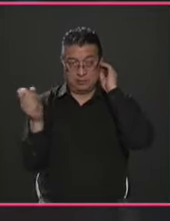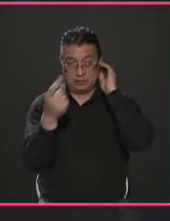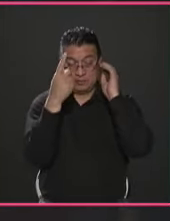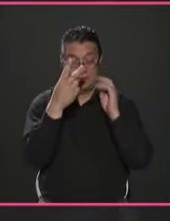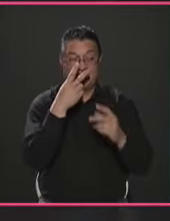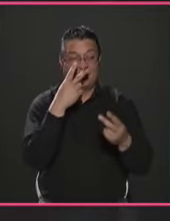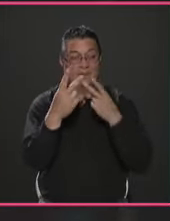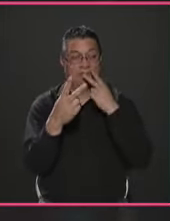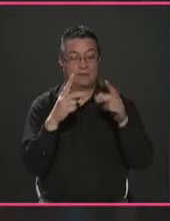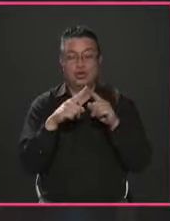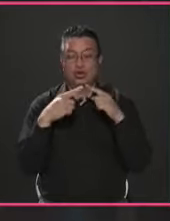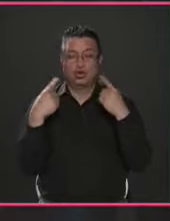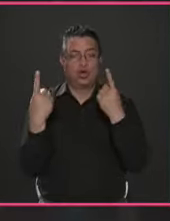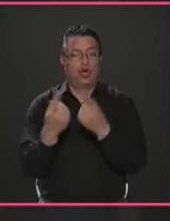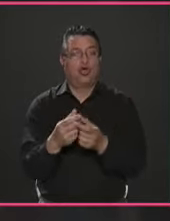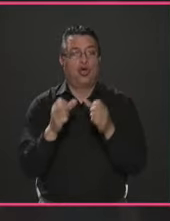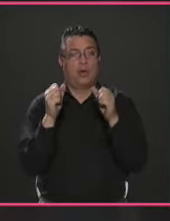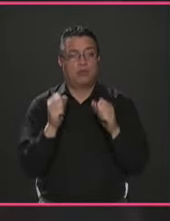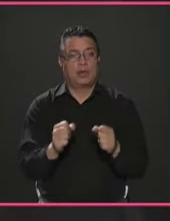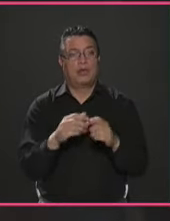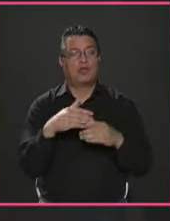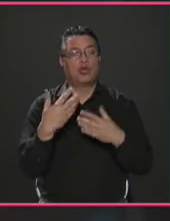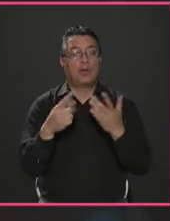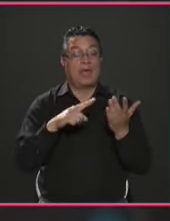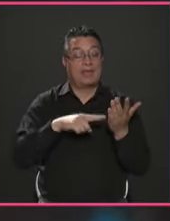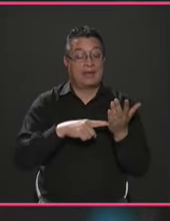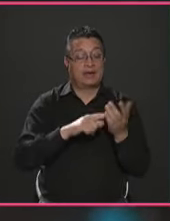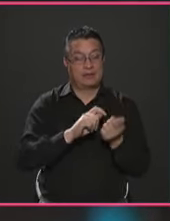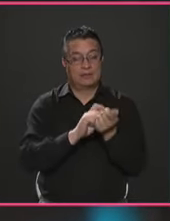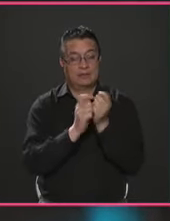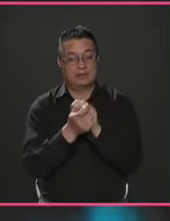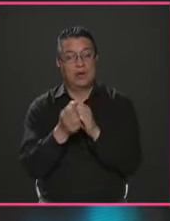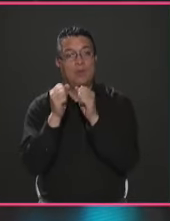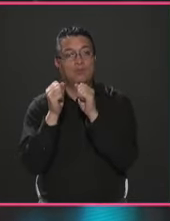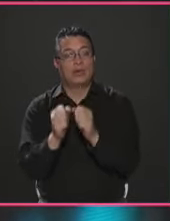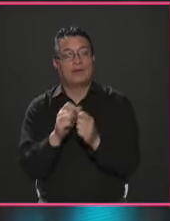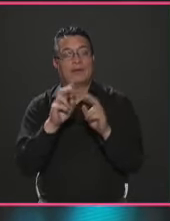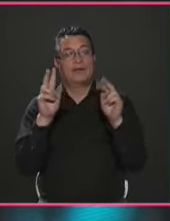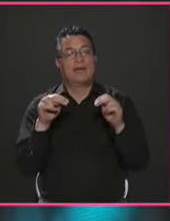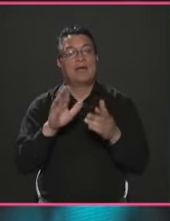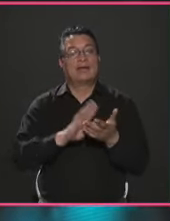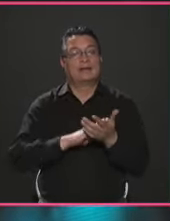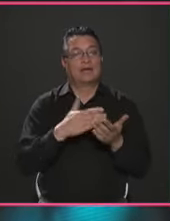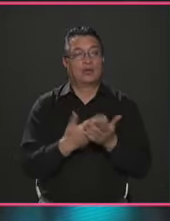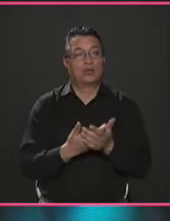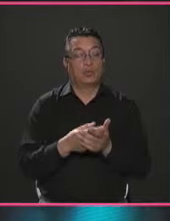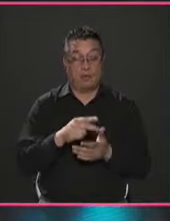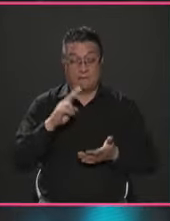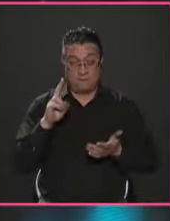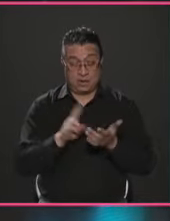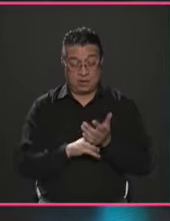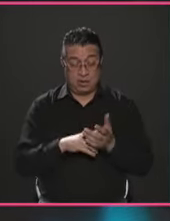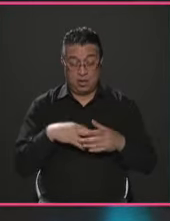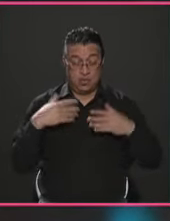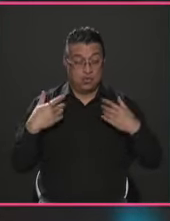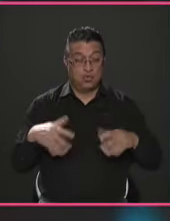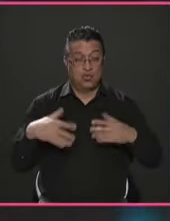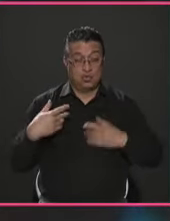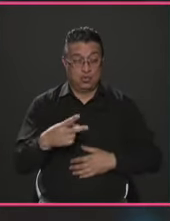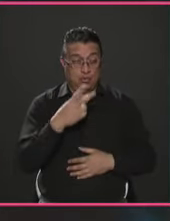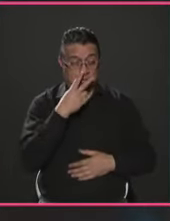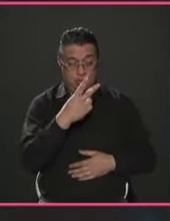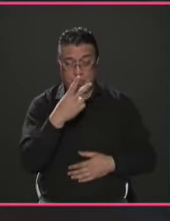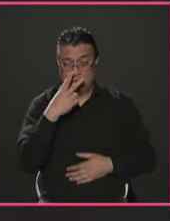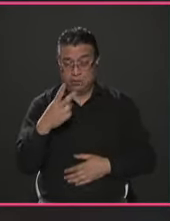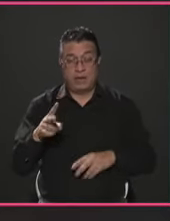hemos visto todo lo es posible Cómo se ha ido corriendo desde lo técnico la Barrera de lo posible en materia de salud y Es verdaderamente alucinante ser testigo de